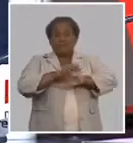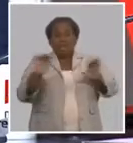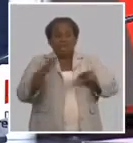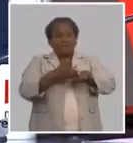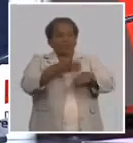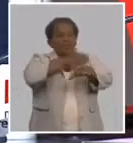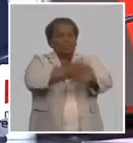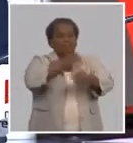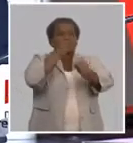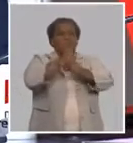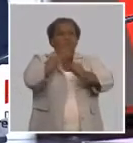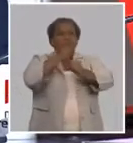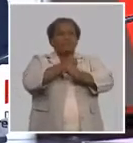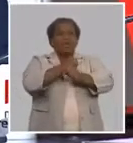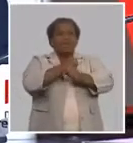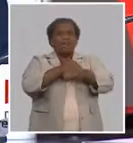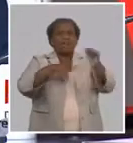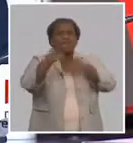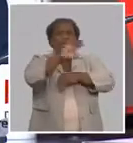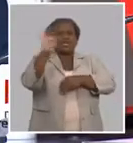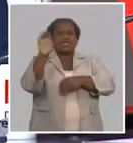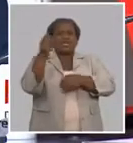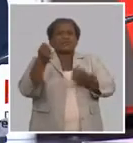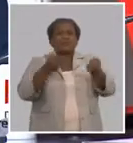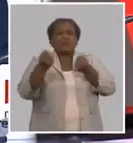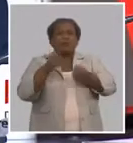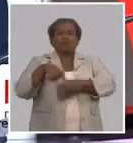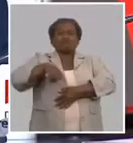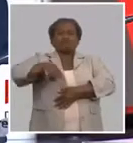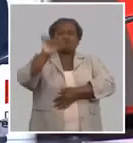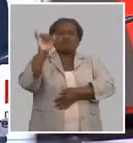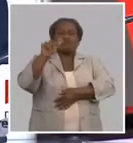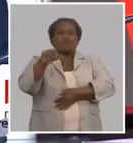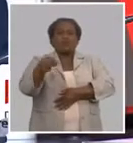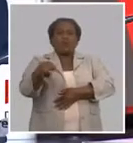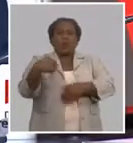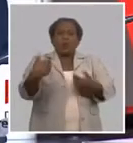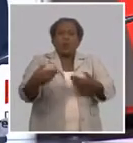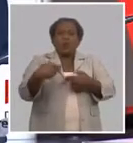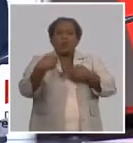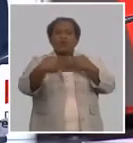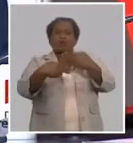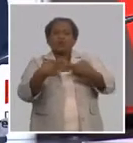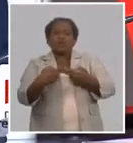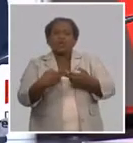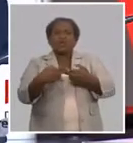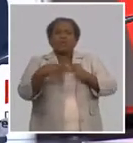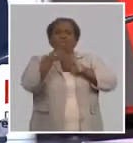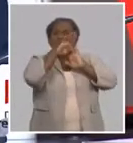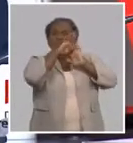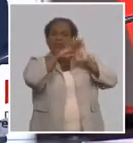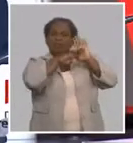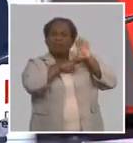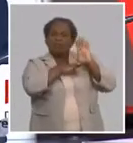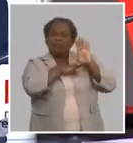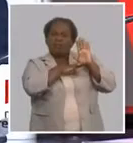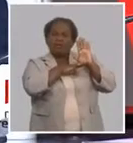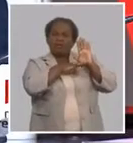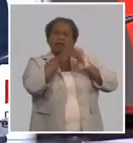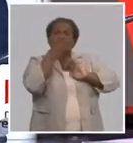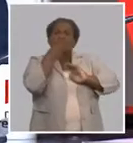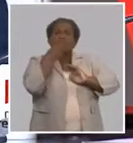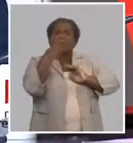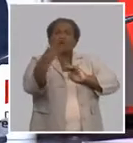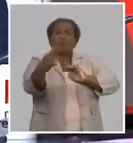por el ministerio de transporte en diseñar un grupo de medidas que pudieran ir dándole